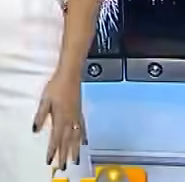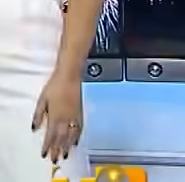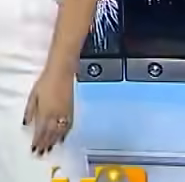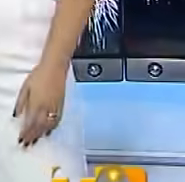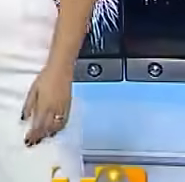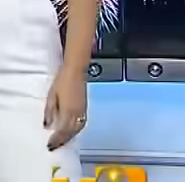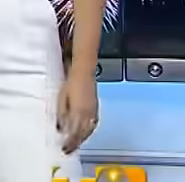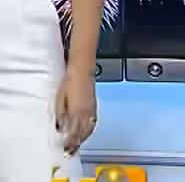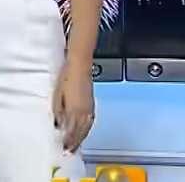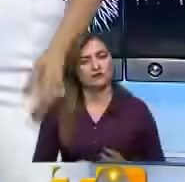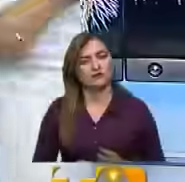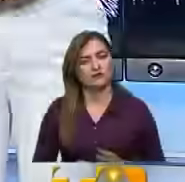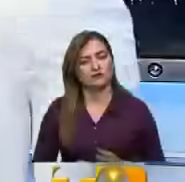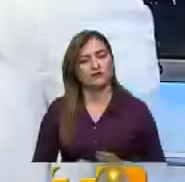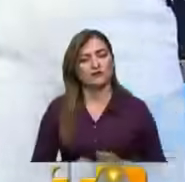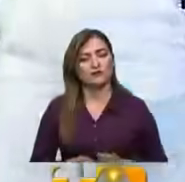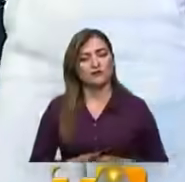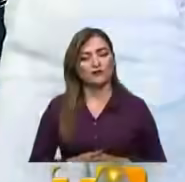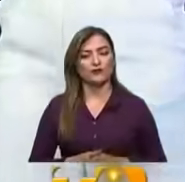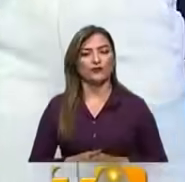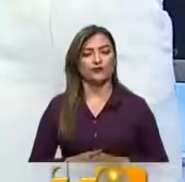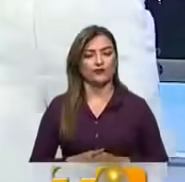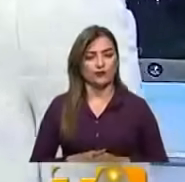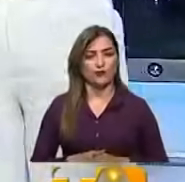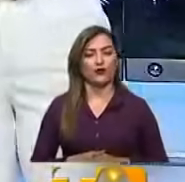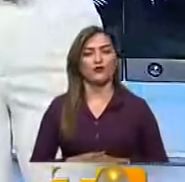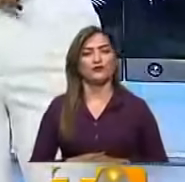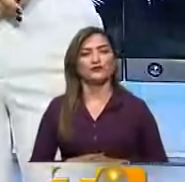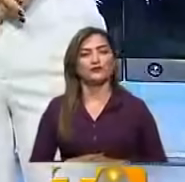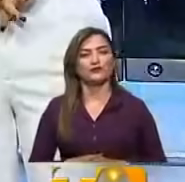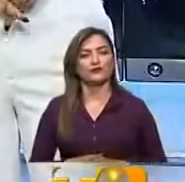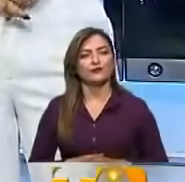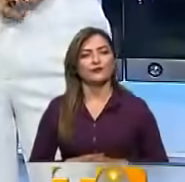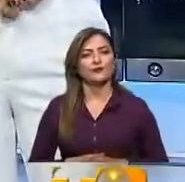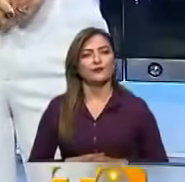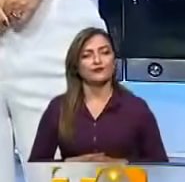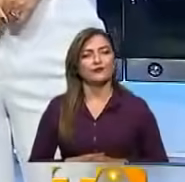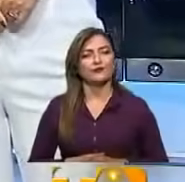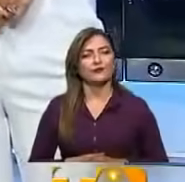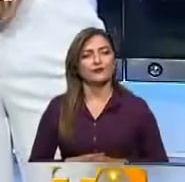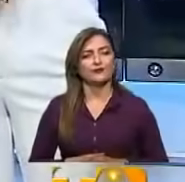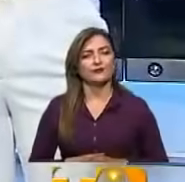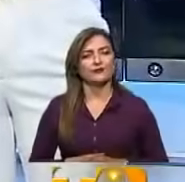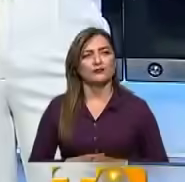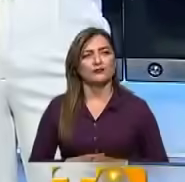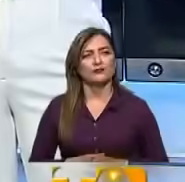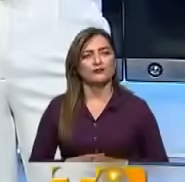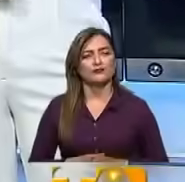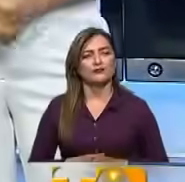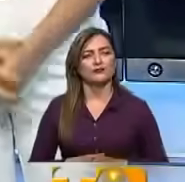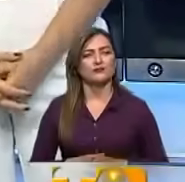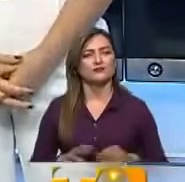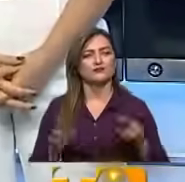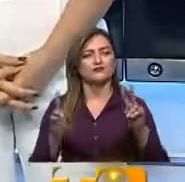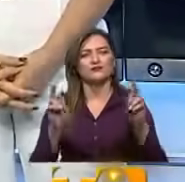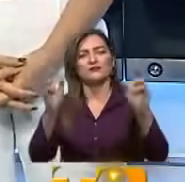Y sobre todo, Ale, también a nuestros compañeros, que muchas veces la gente en casa no sabe, pero estamos aquí chicas, por favor, póngale muchísimo